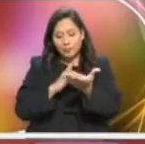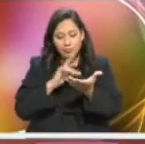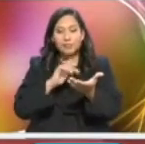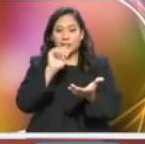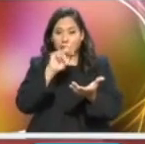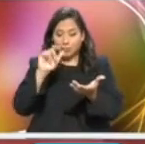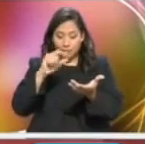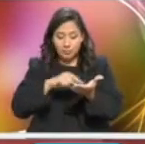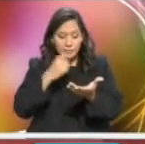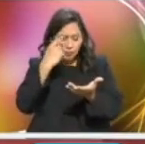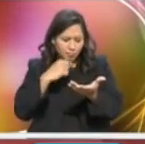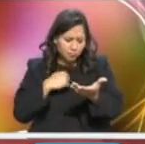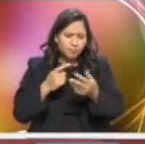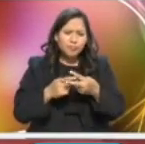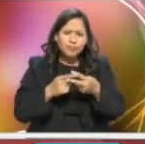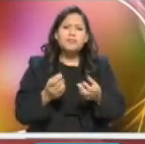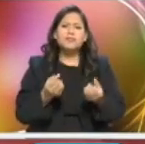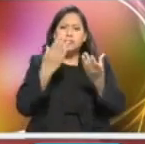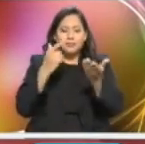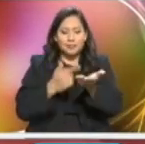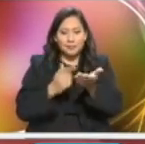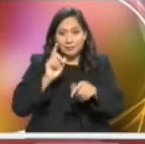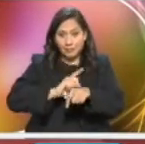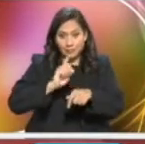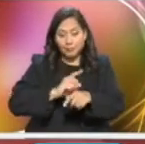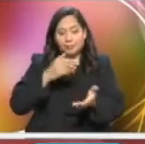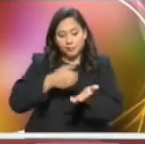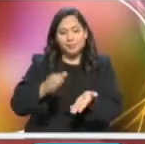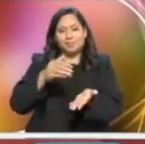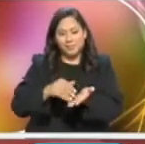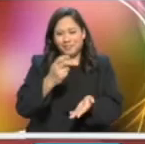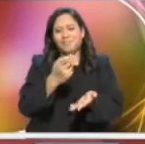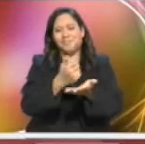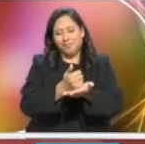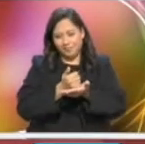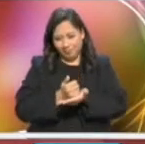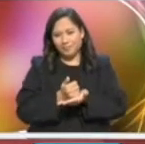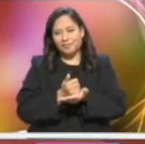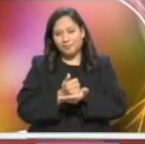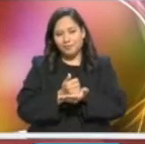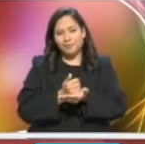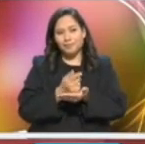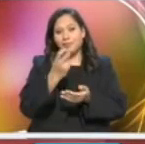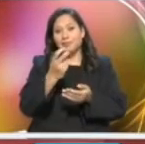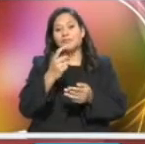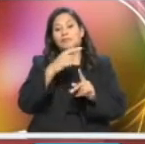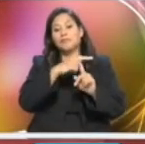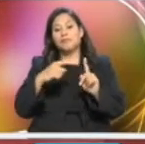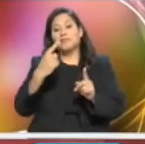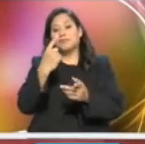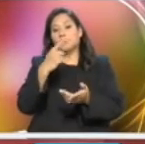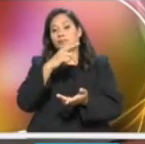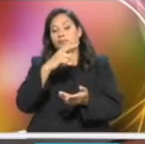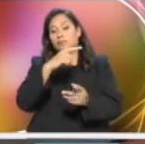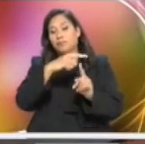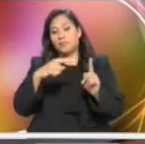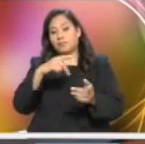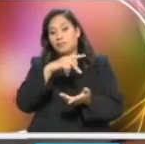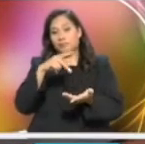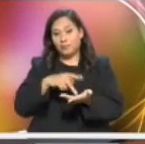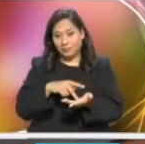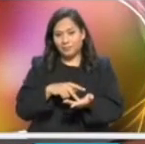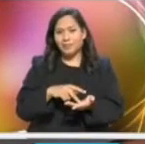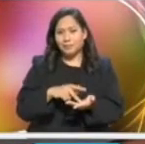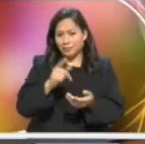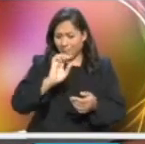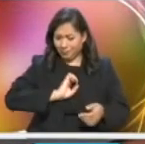días 500 calorías que estés quemando y entonces eso te va a dar solamente medio kilo. O sea, si tú